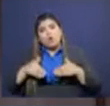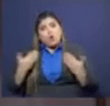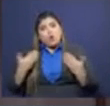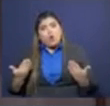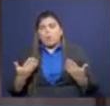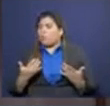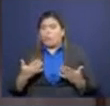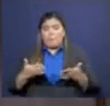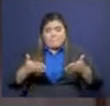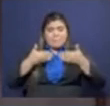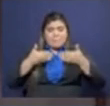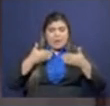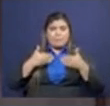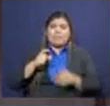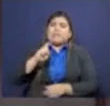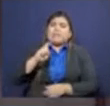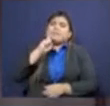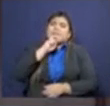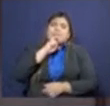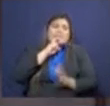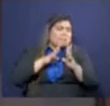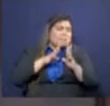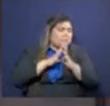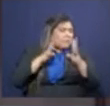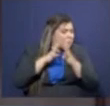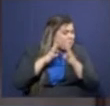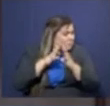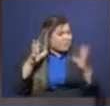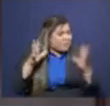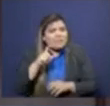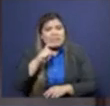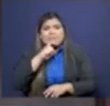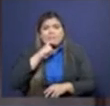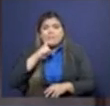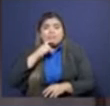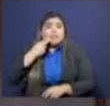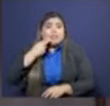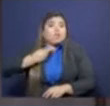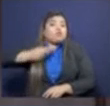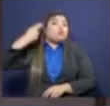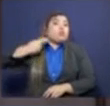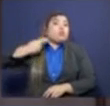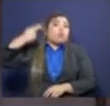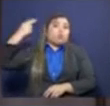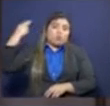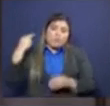Panamá enfrenta el desafío más trascendente de su historia.